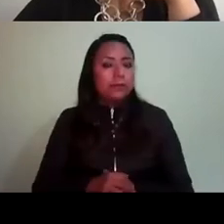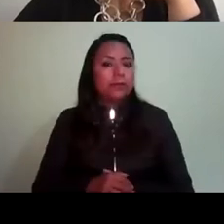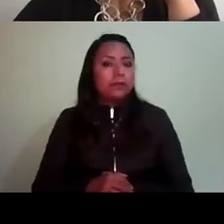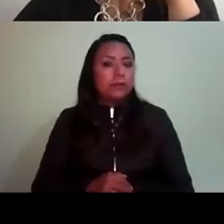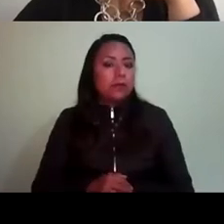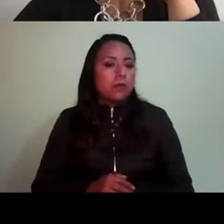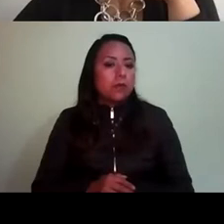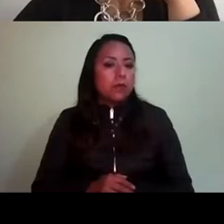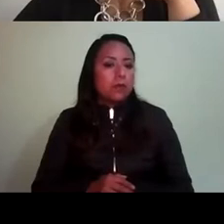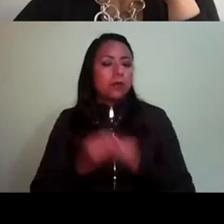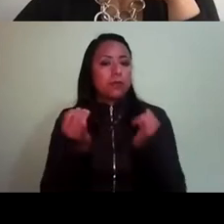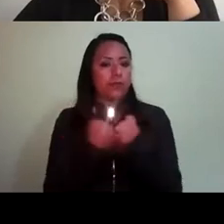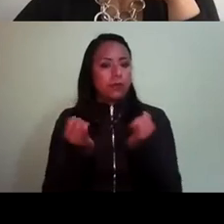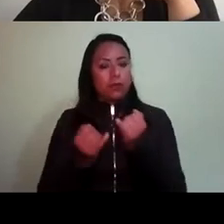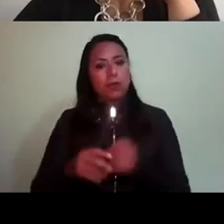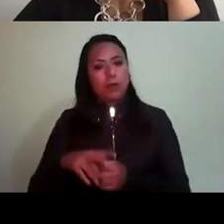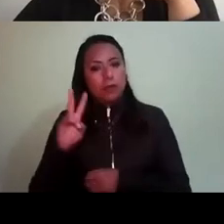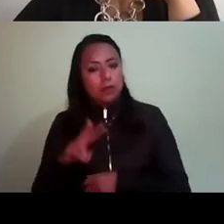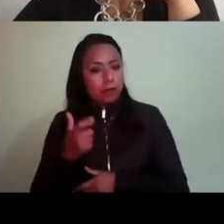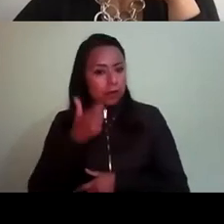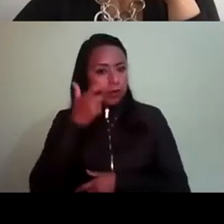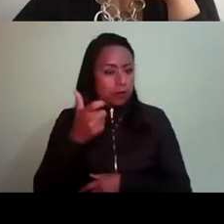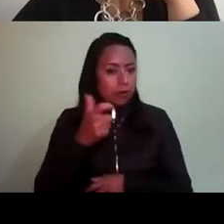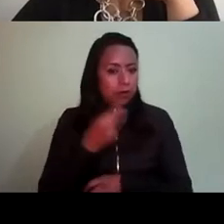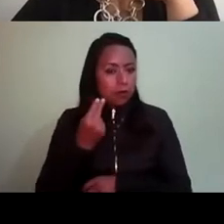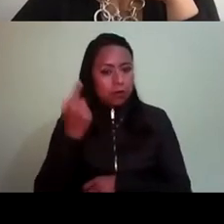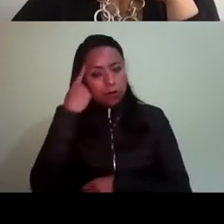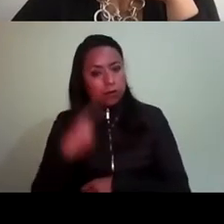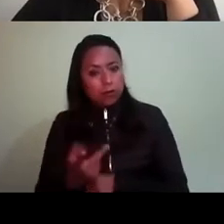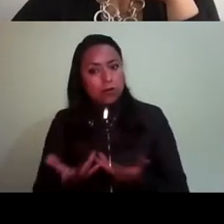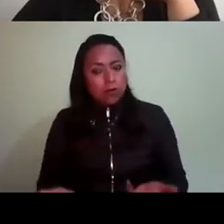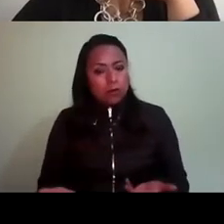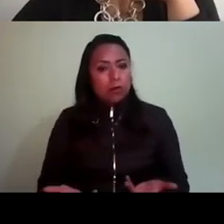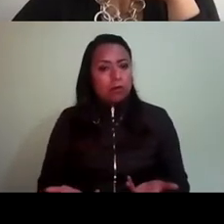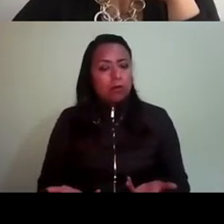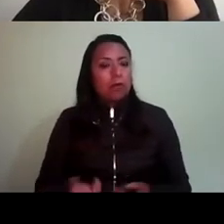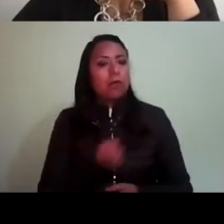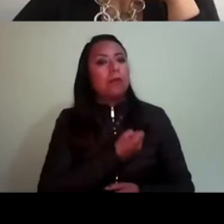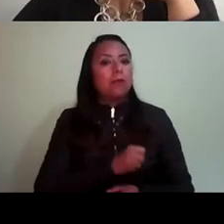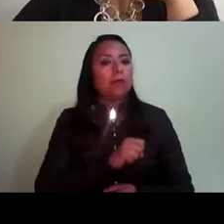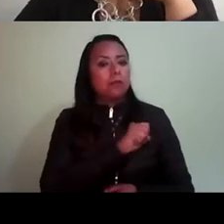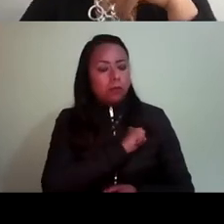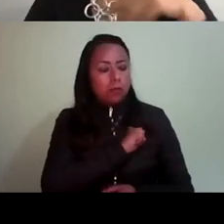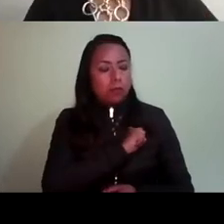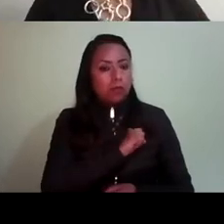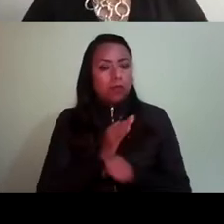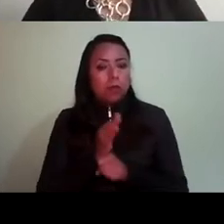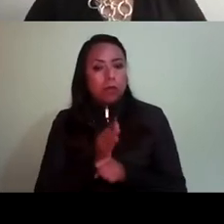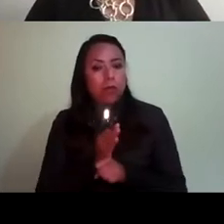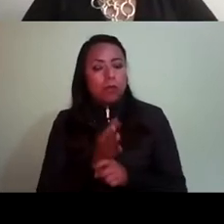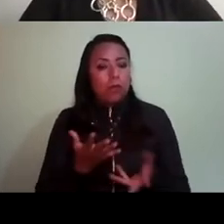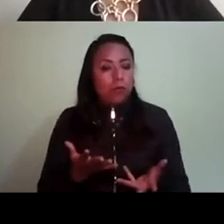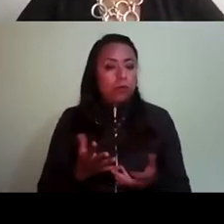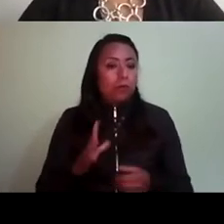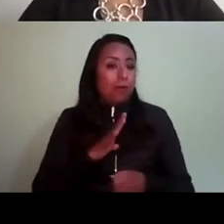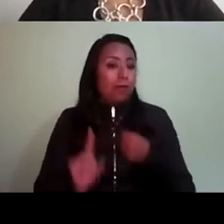etiquetado cierto presupuesto para la infraestructura de salud, y creo que en este momento de crisis de salud